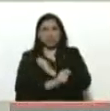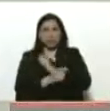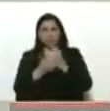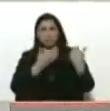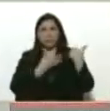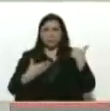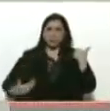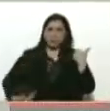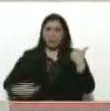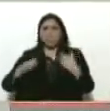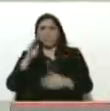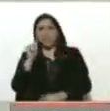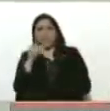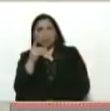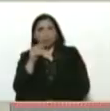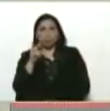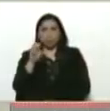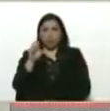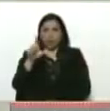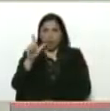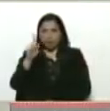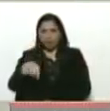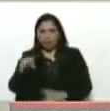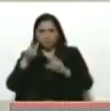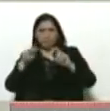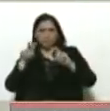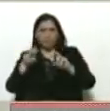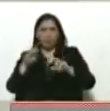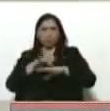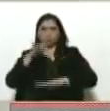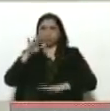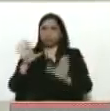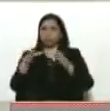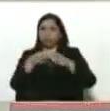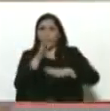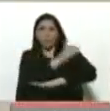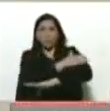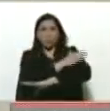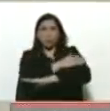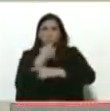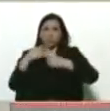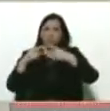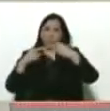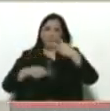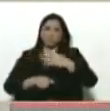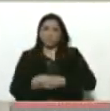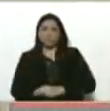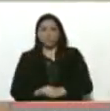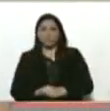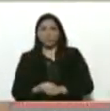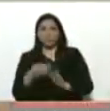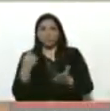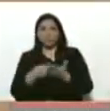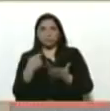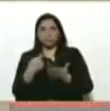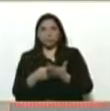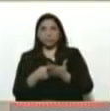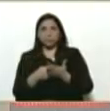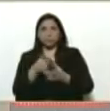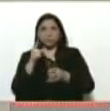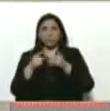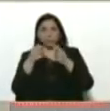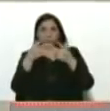de gobernabilidad exclusivamente con sectores de la oposición, etcétera, etcétera. El financiamiento, según los